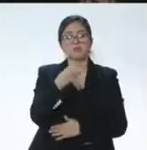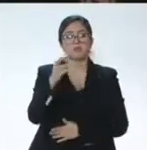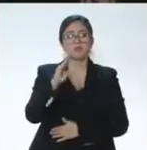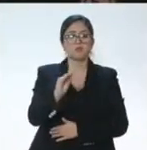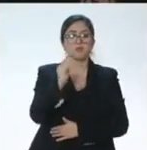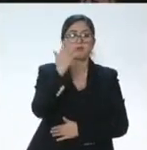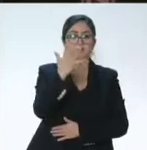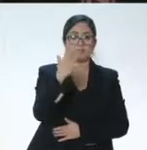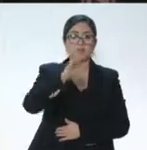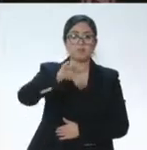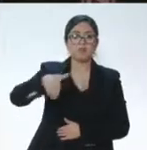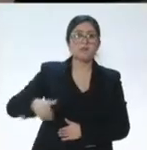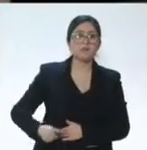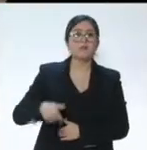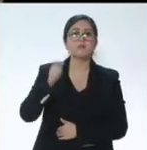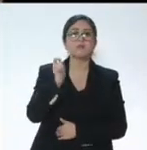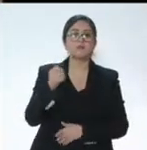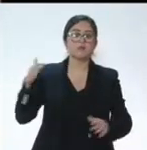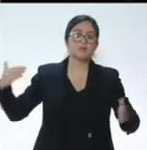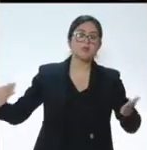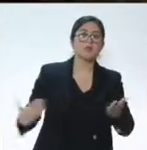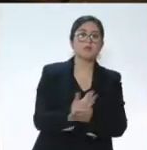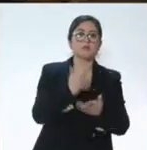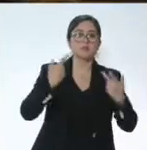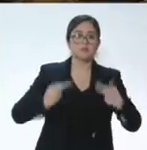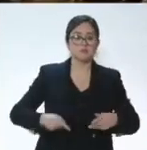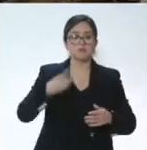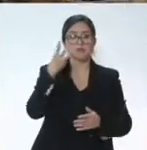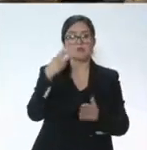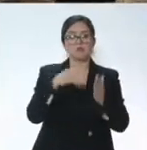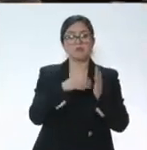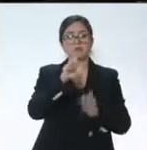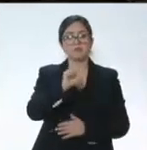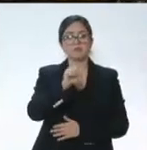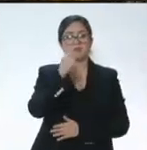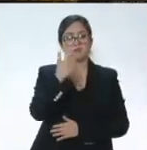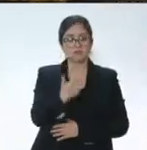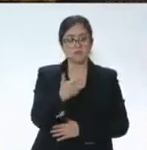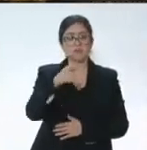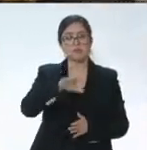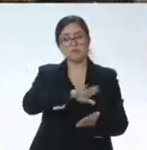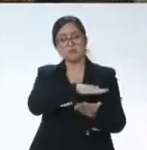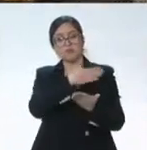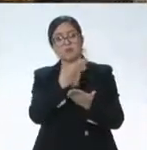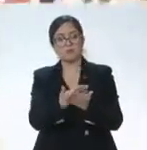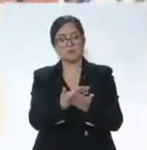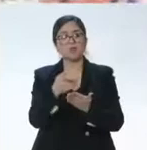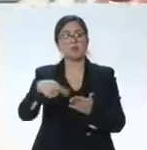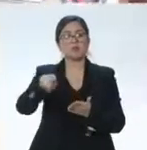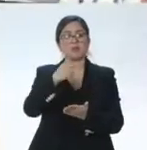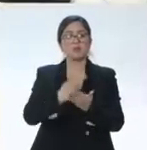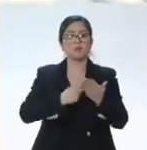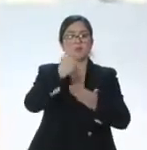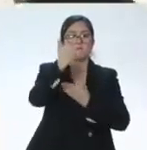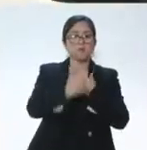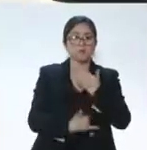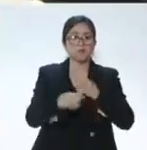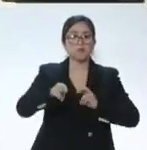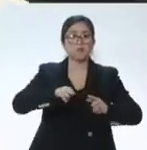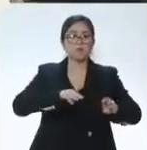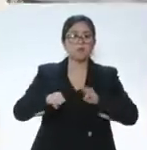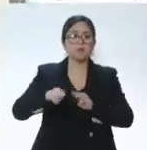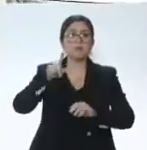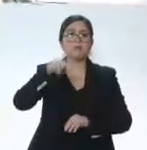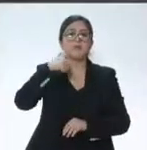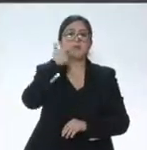esos incidentes fueron atropellamientos y 3.067 volcaduras. Por ello, el proyecto de movilidad del gobierno capitalino busca reducir al